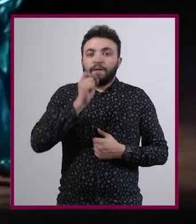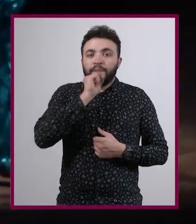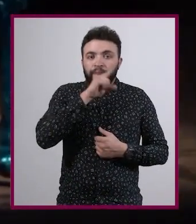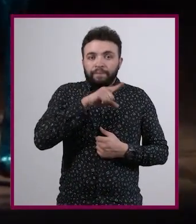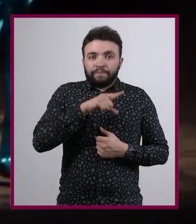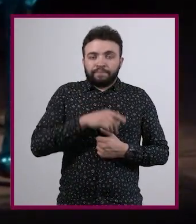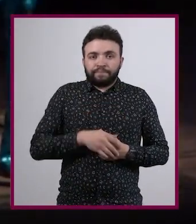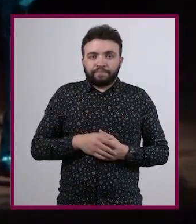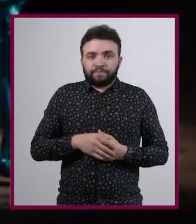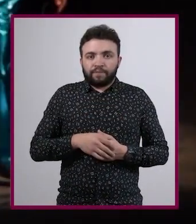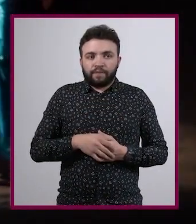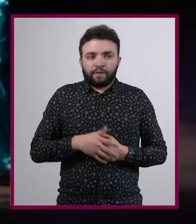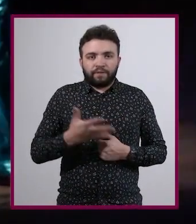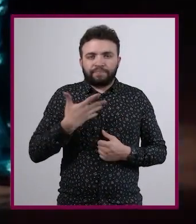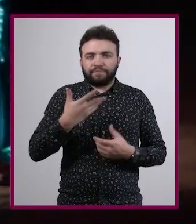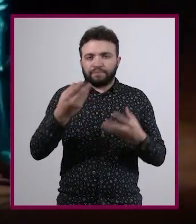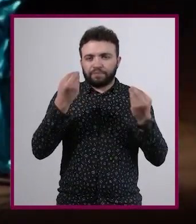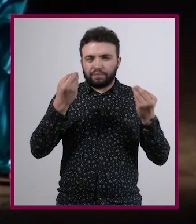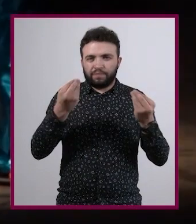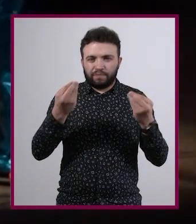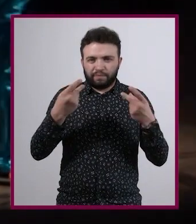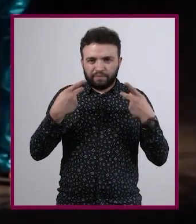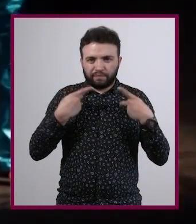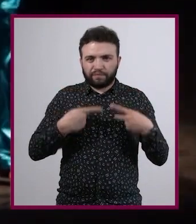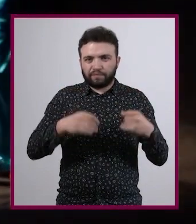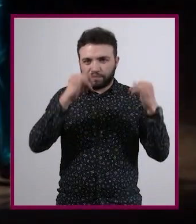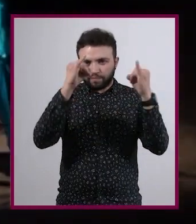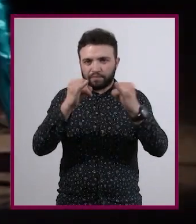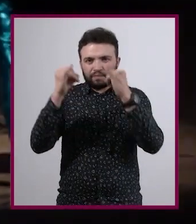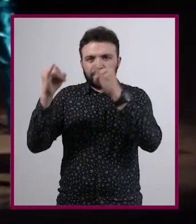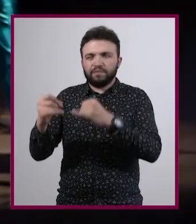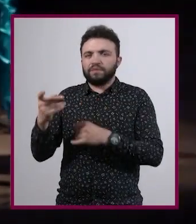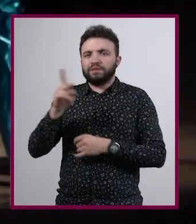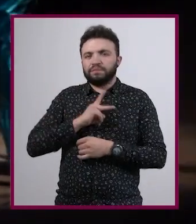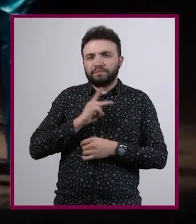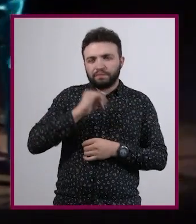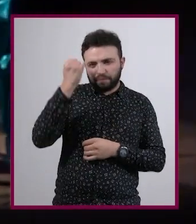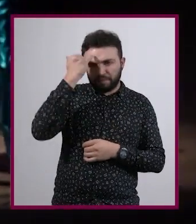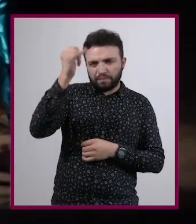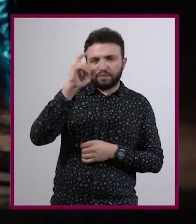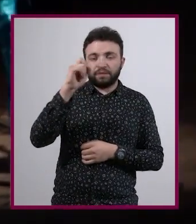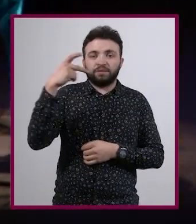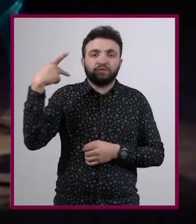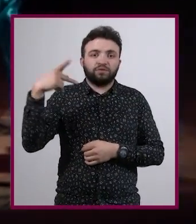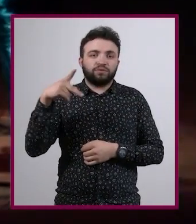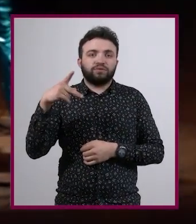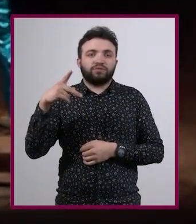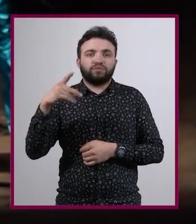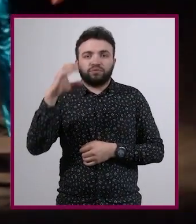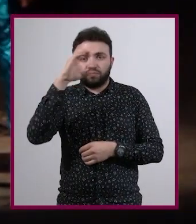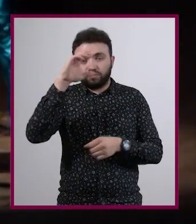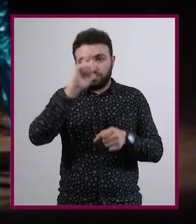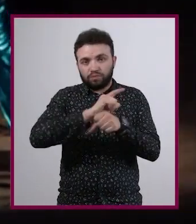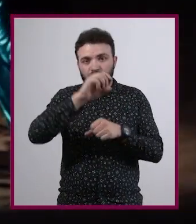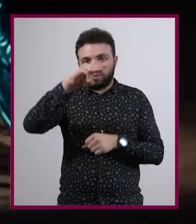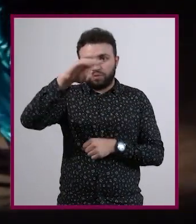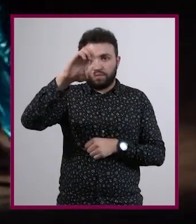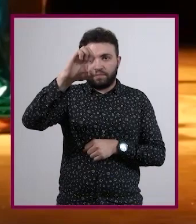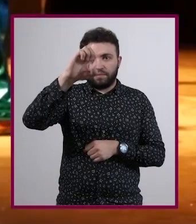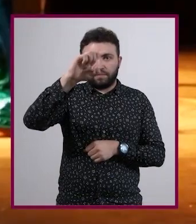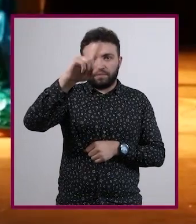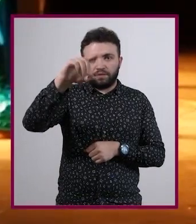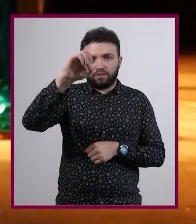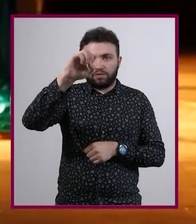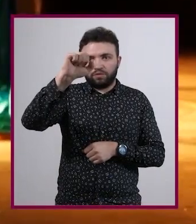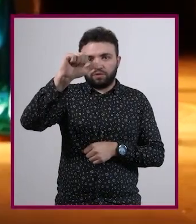También varios de los personajes están inspirados en epistemes mesoamericanas, en